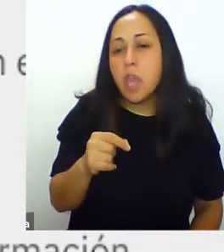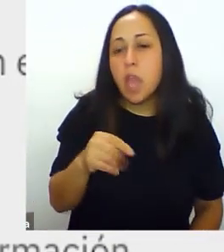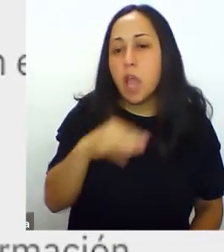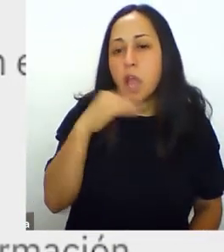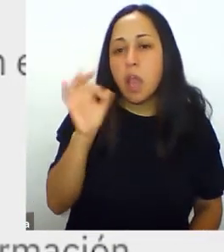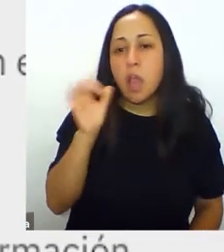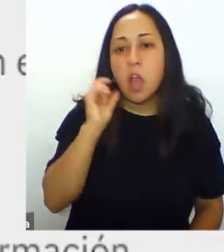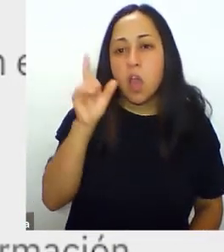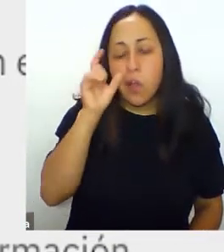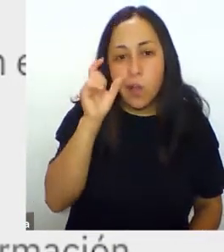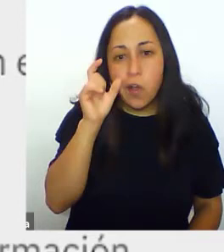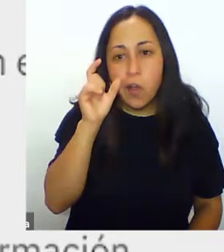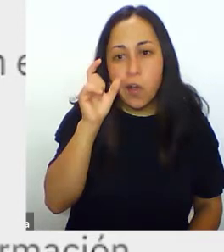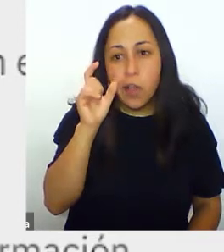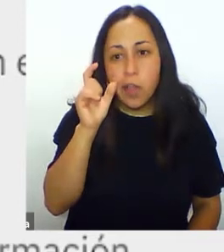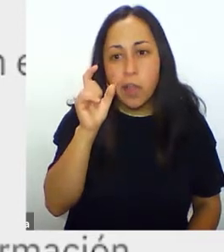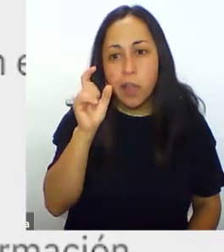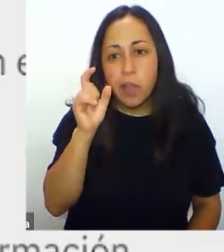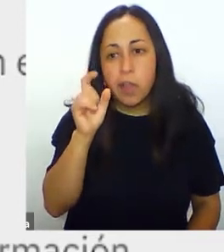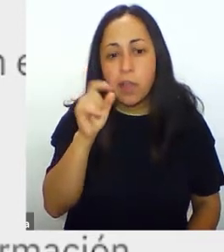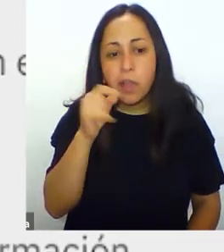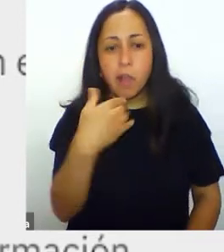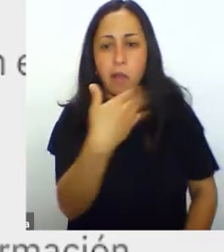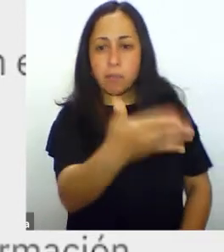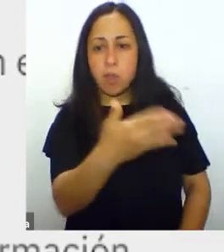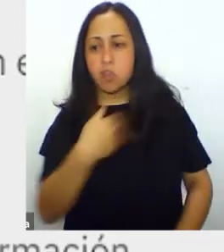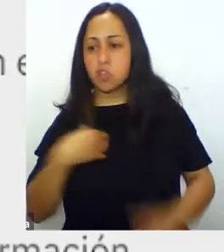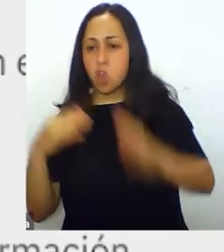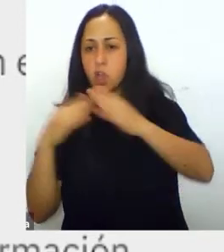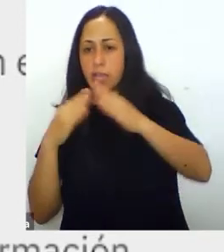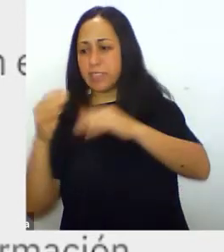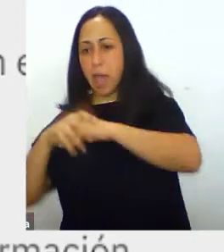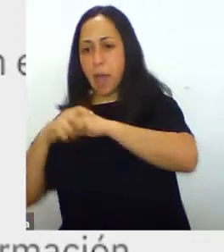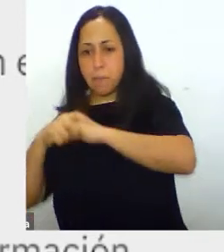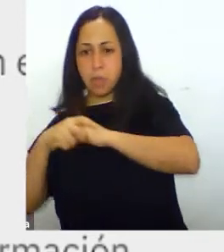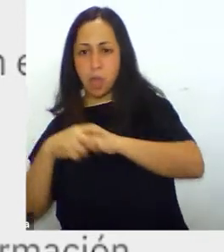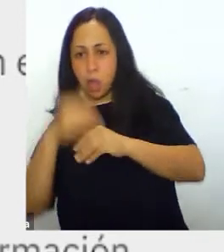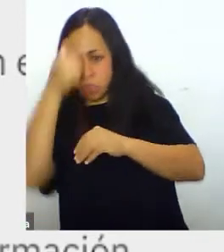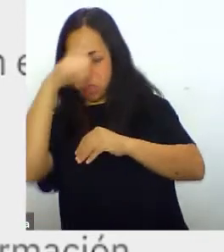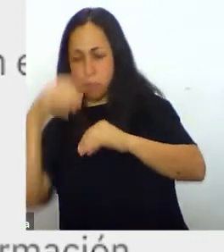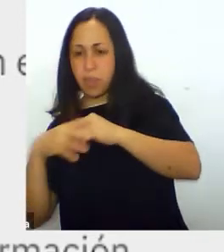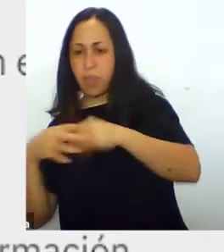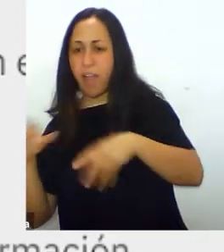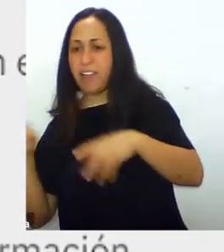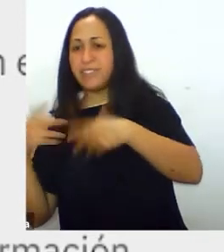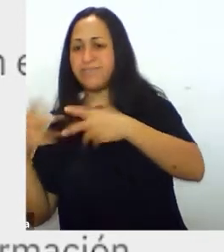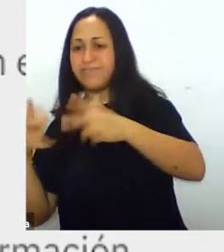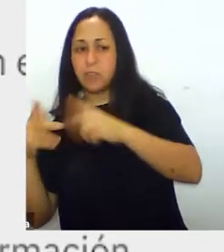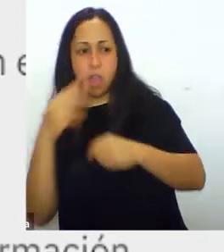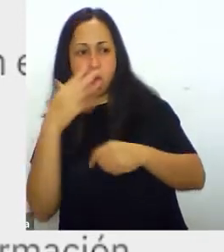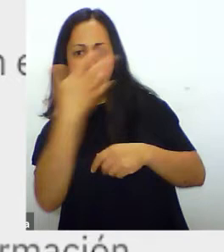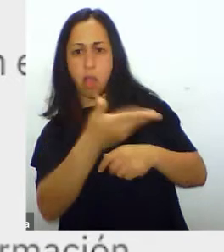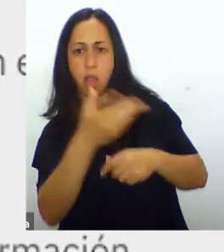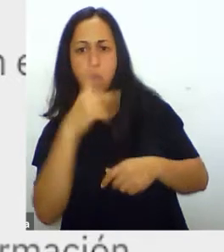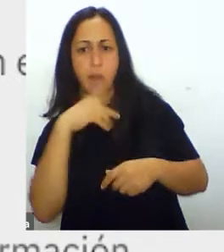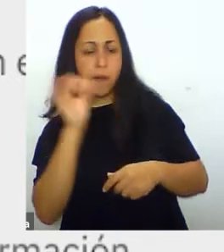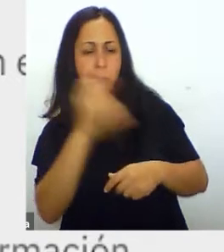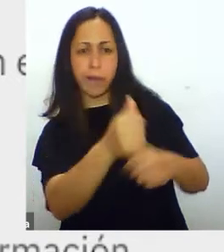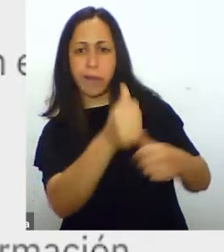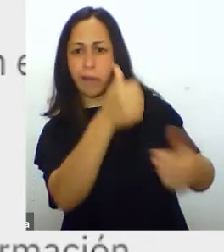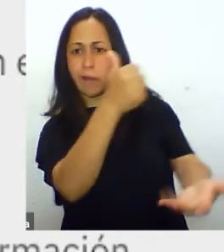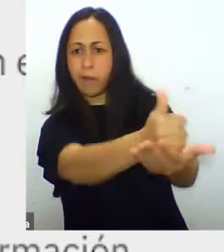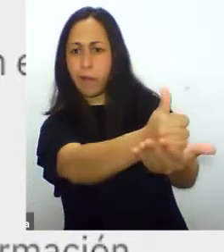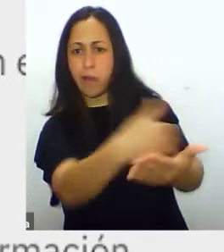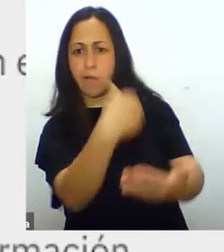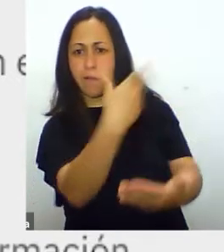Jorge estaba fuera de la casa de su amiga, donde ella estaba pasando el domingo. Luego de que esto ocurriera varias veces, se dio